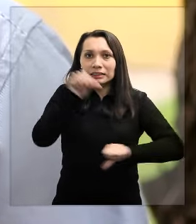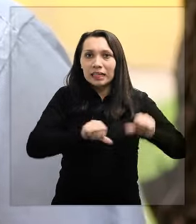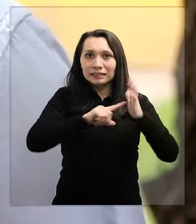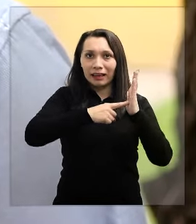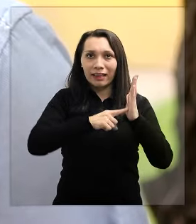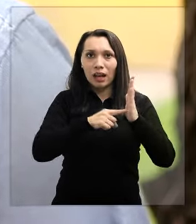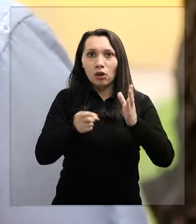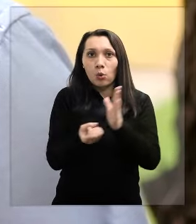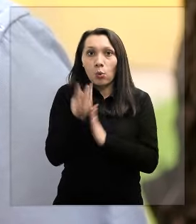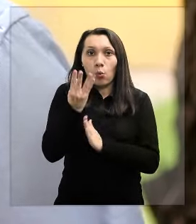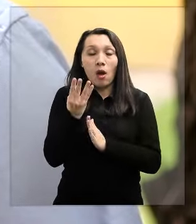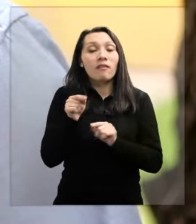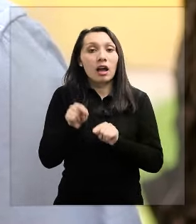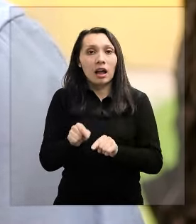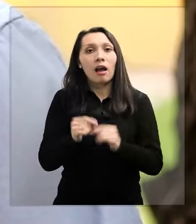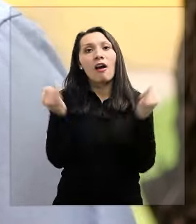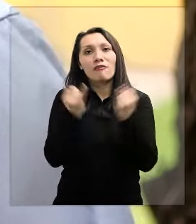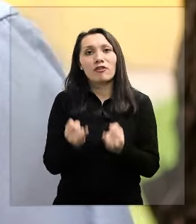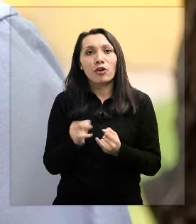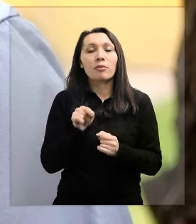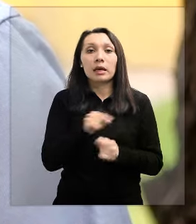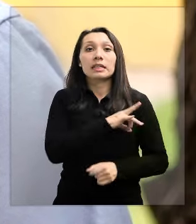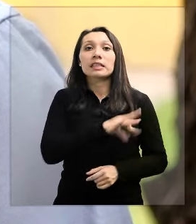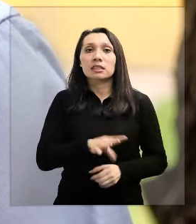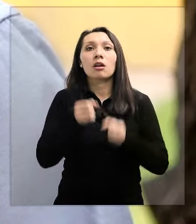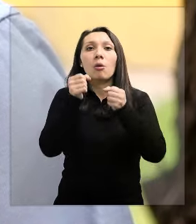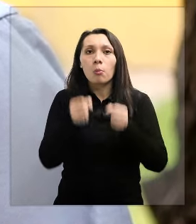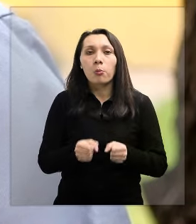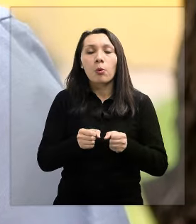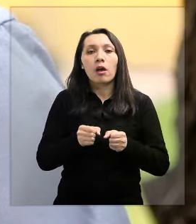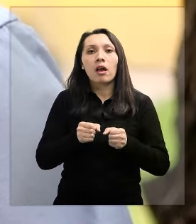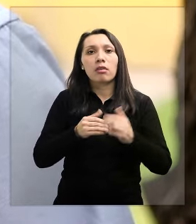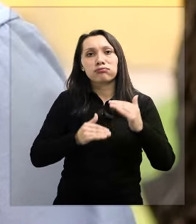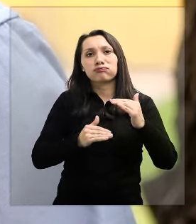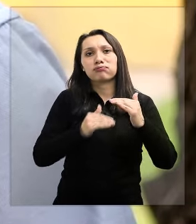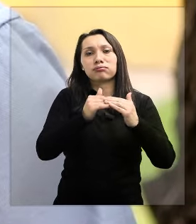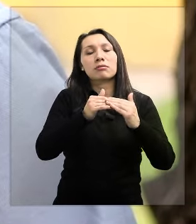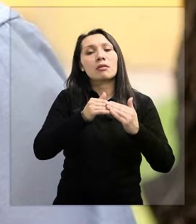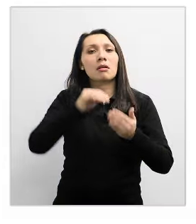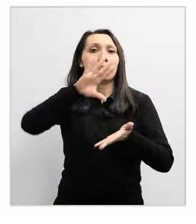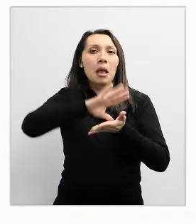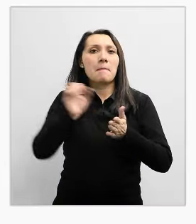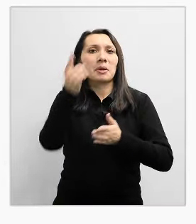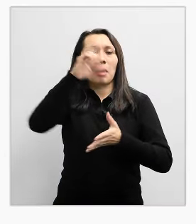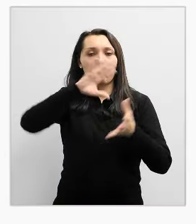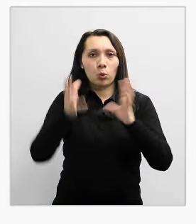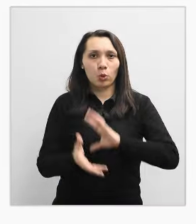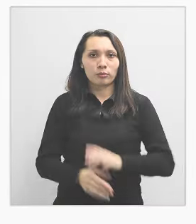tecnología, la innovación, es la forma en que Chile va a poder llegar a ser un país del primer mundo.